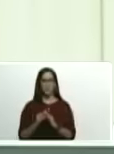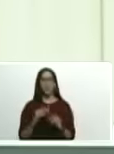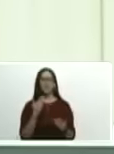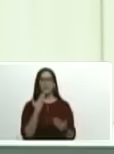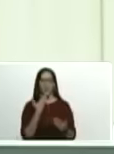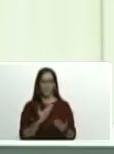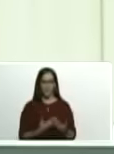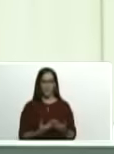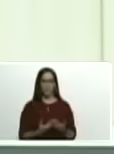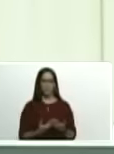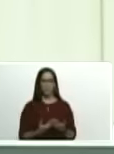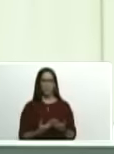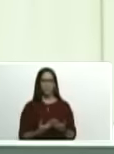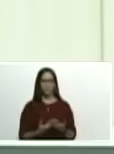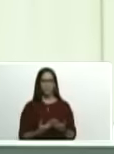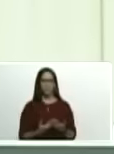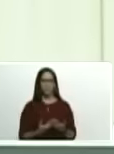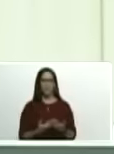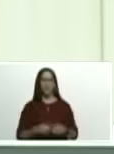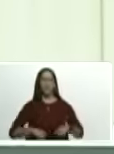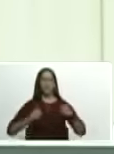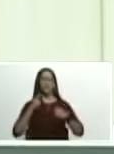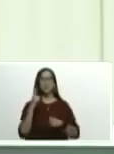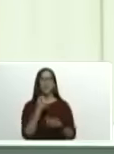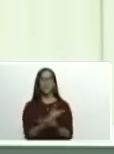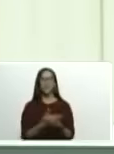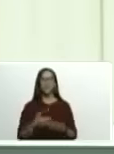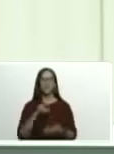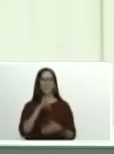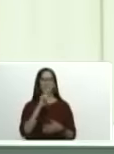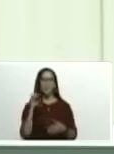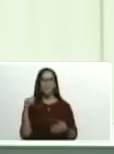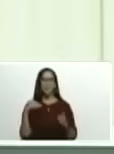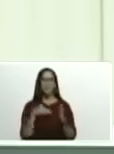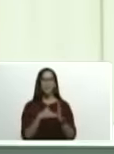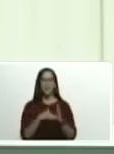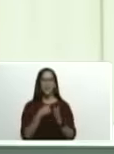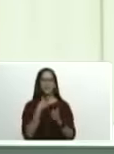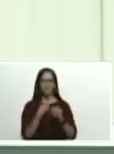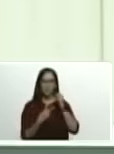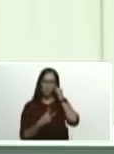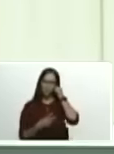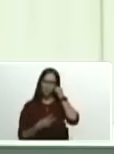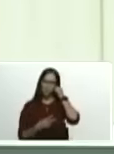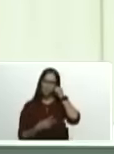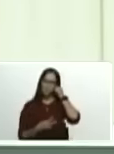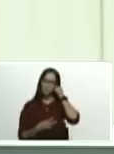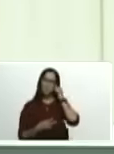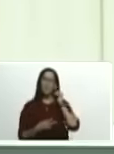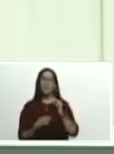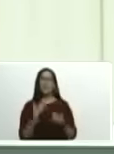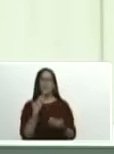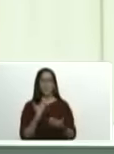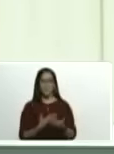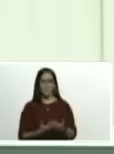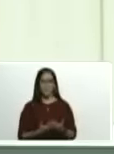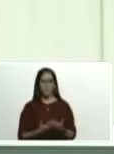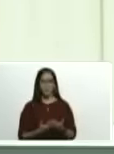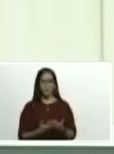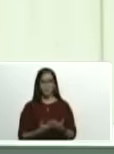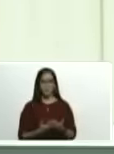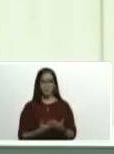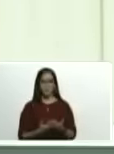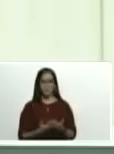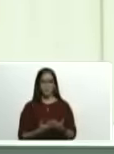pido a los más de 1.300.000 voceros y voceras, le pido